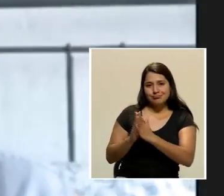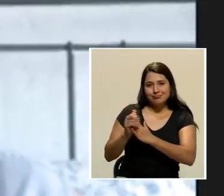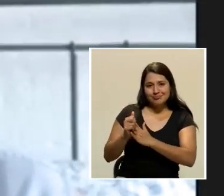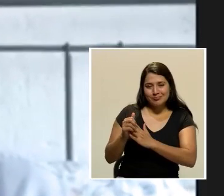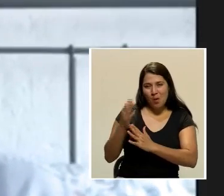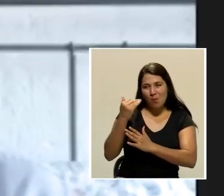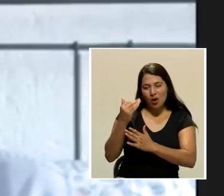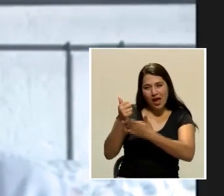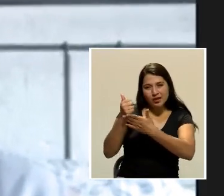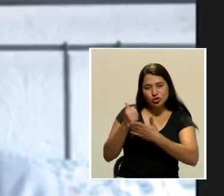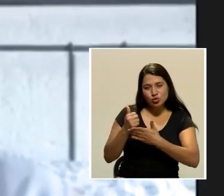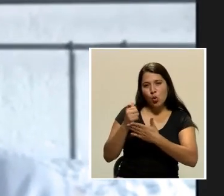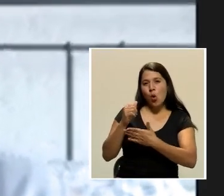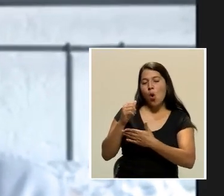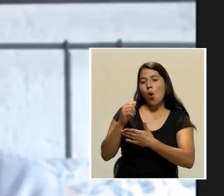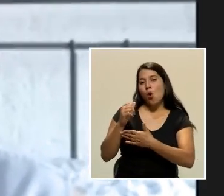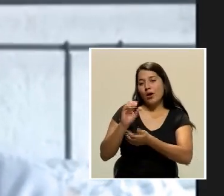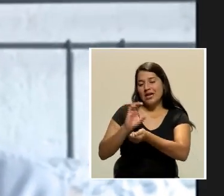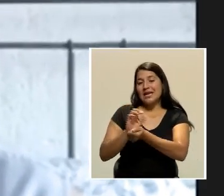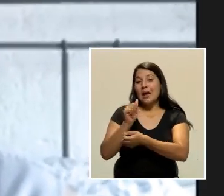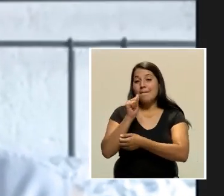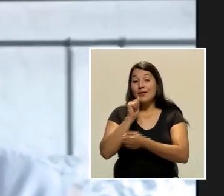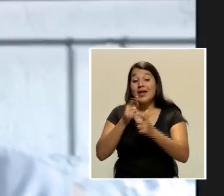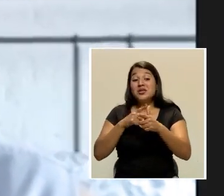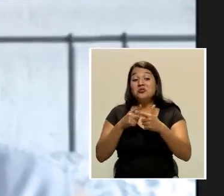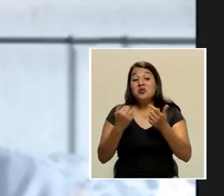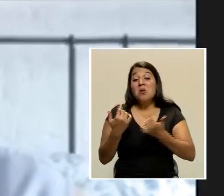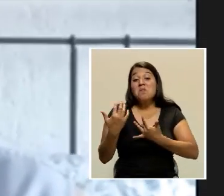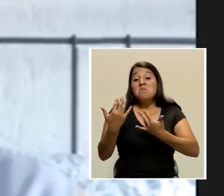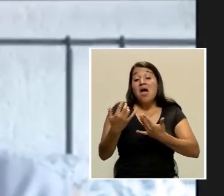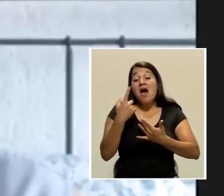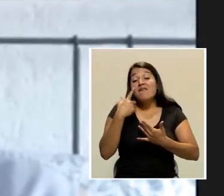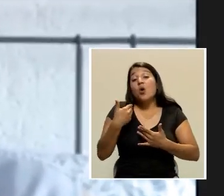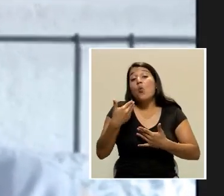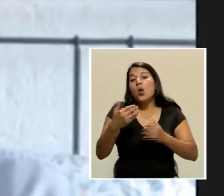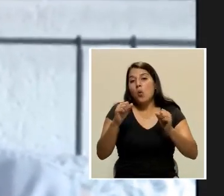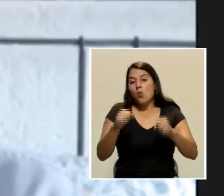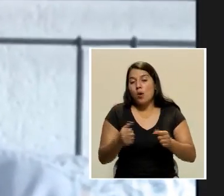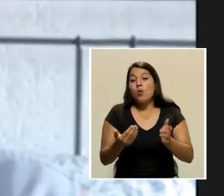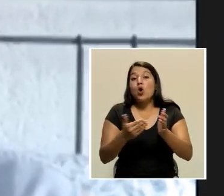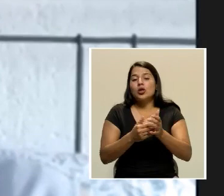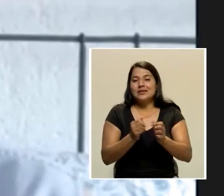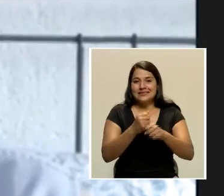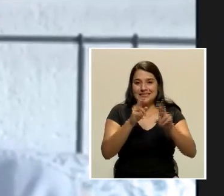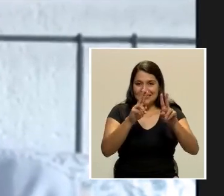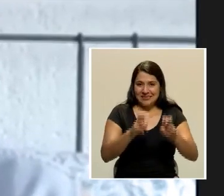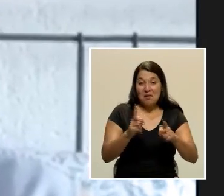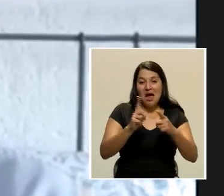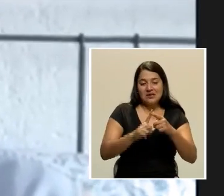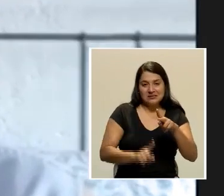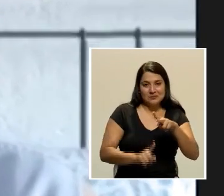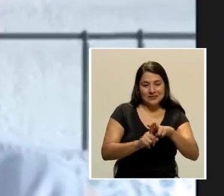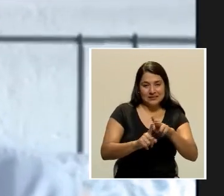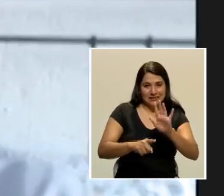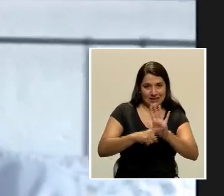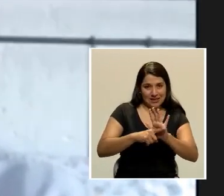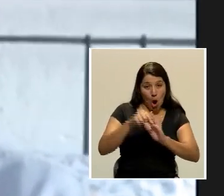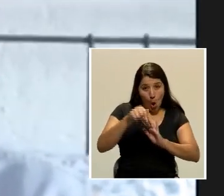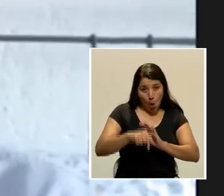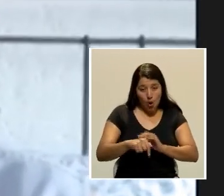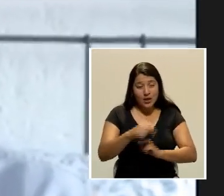Entonces, no queremos repetirla muchas veces para no gastar recursos de la cooperación que nos ha